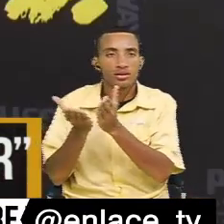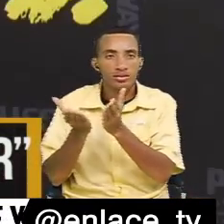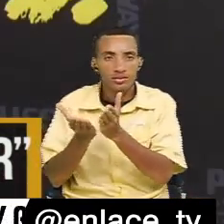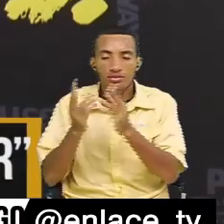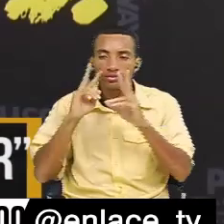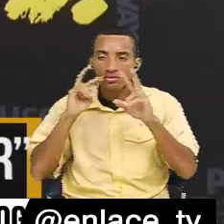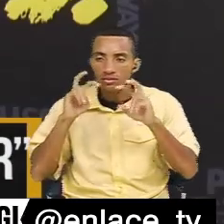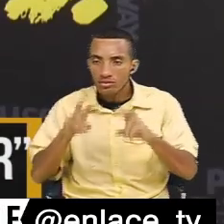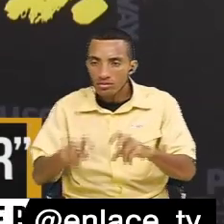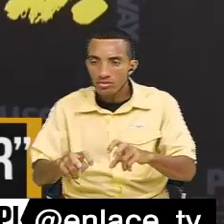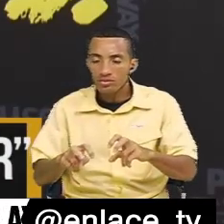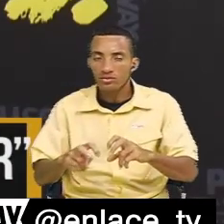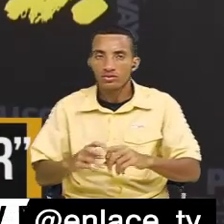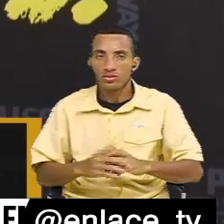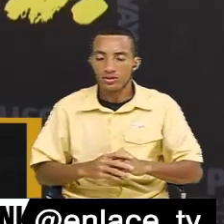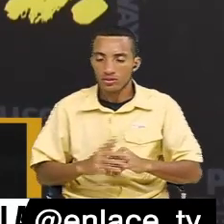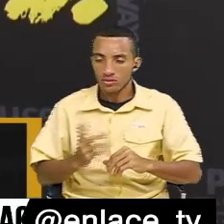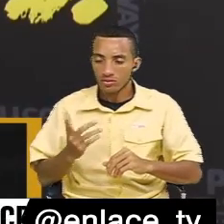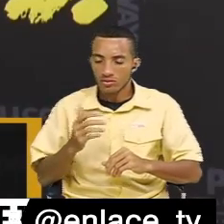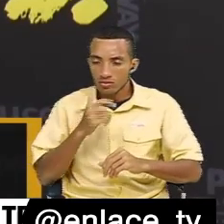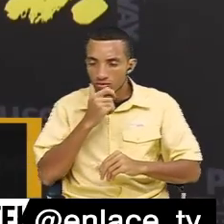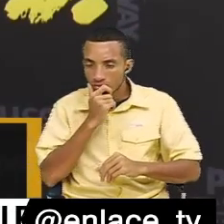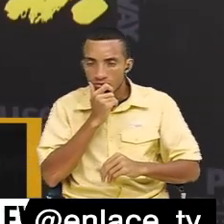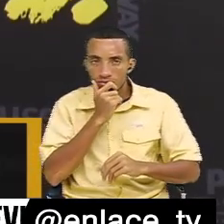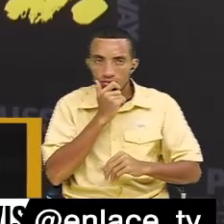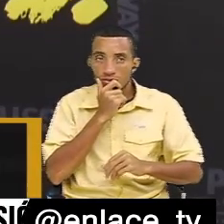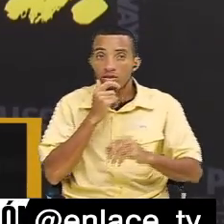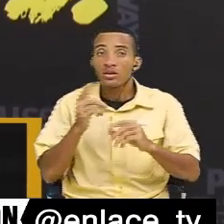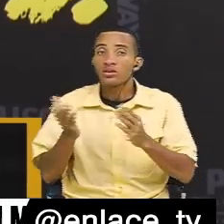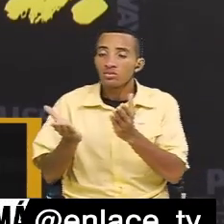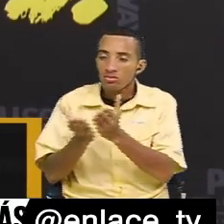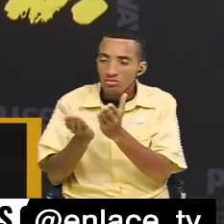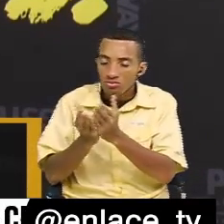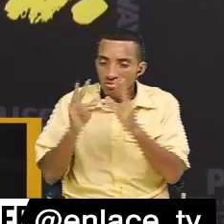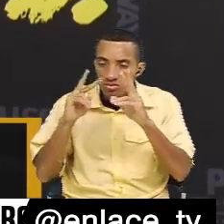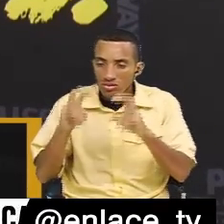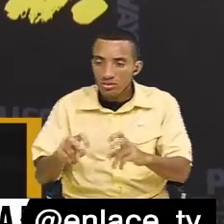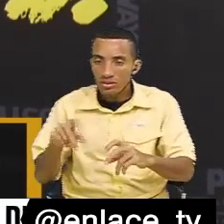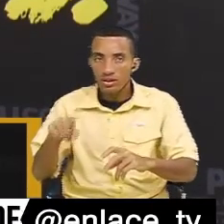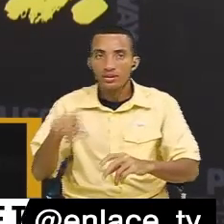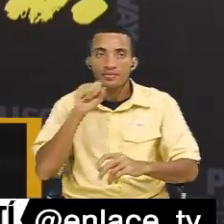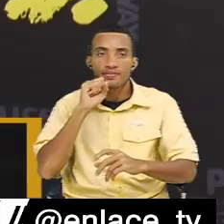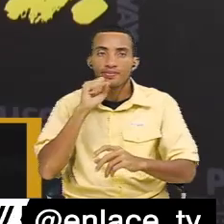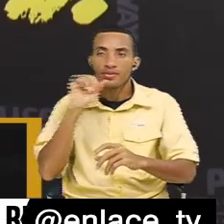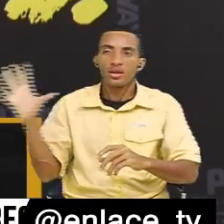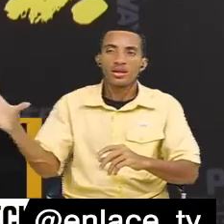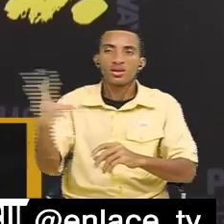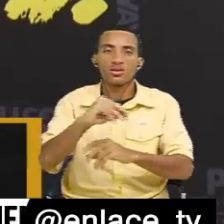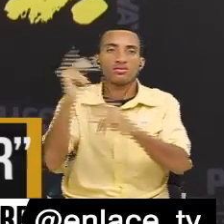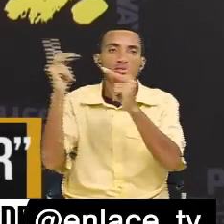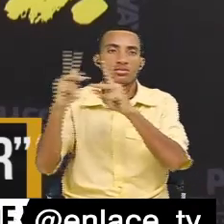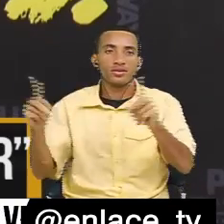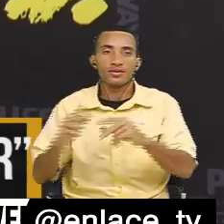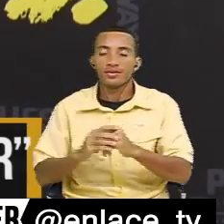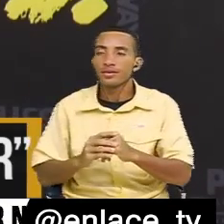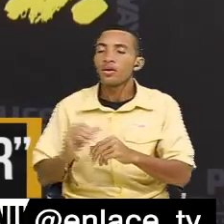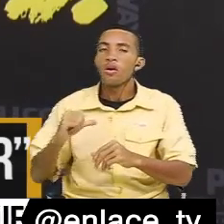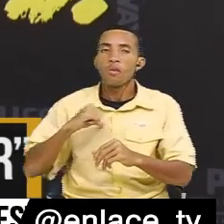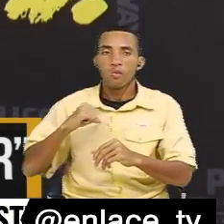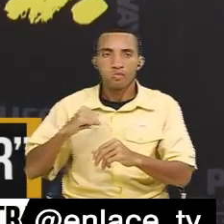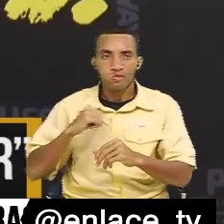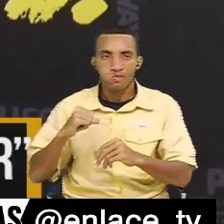investigación aplicada, no de investigación pura, que le permite a la ciudadanía de Barranca Bermeja tener información